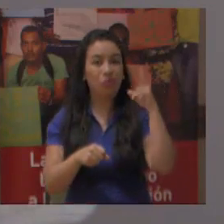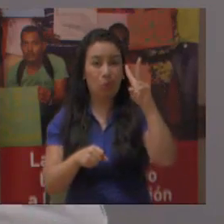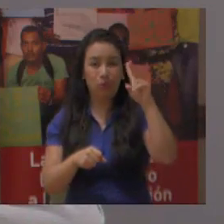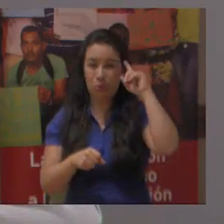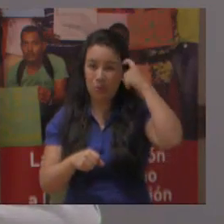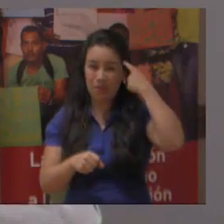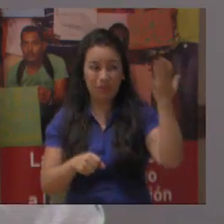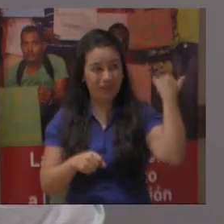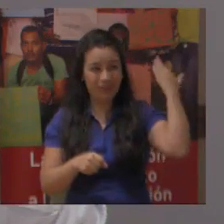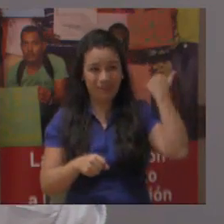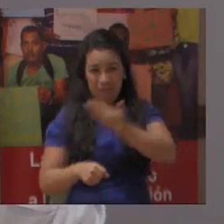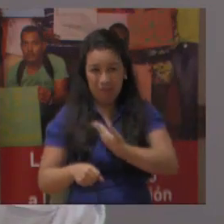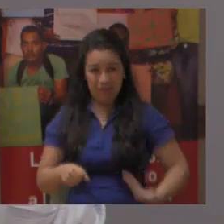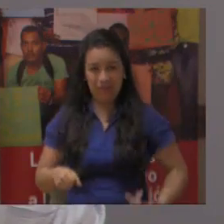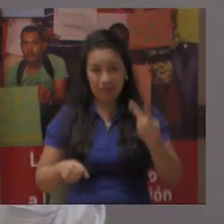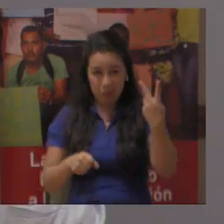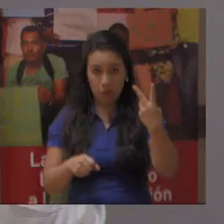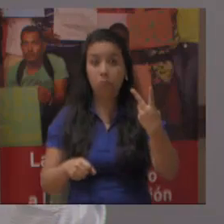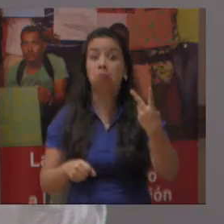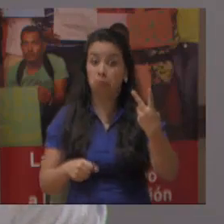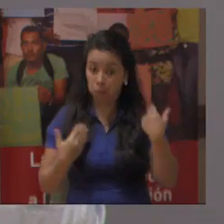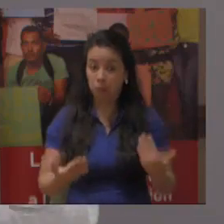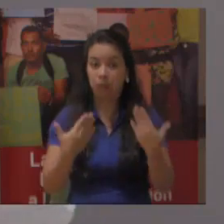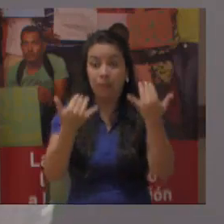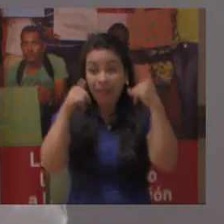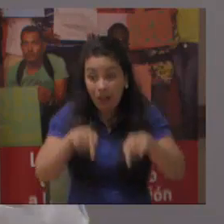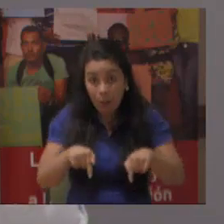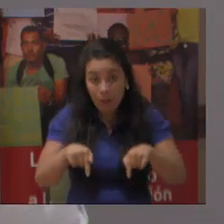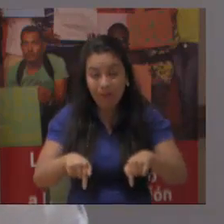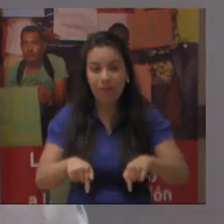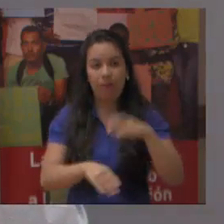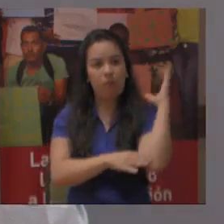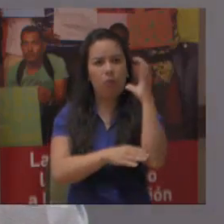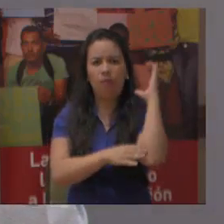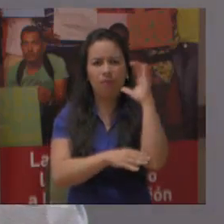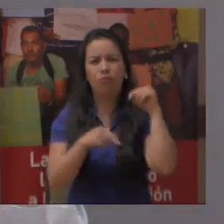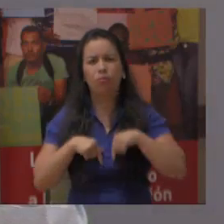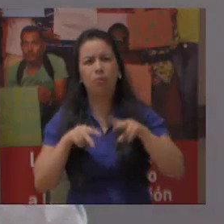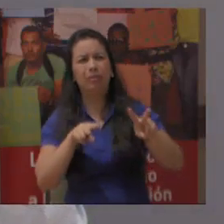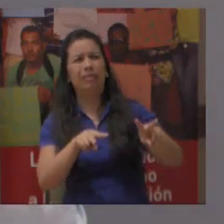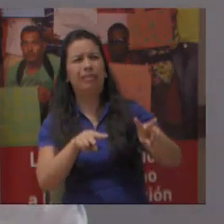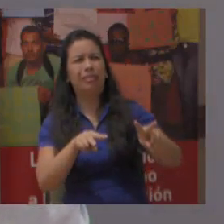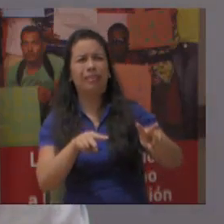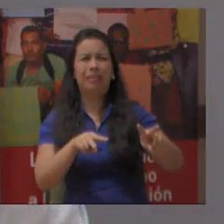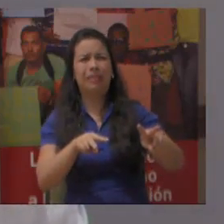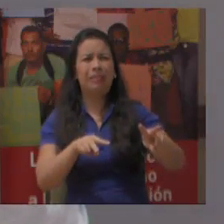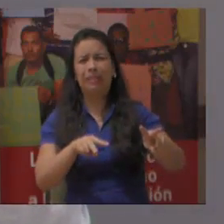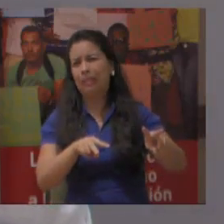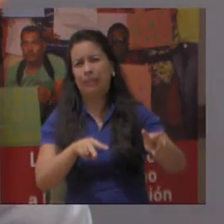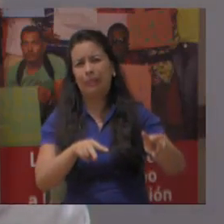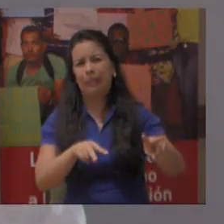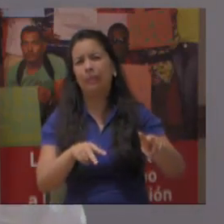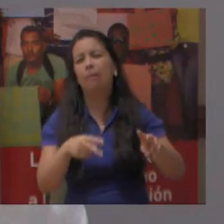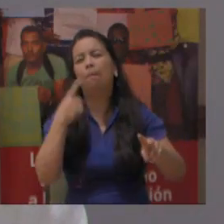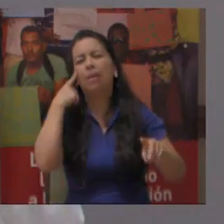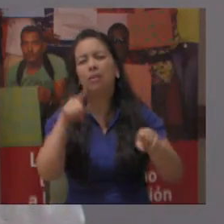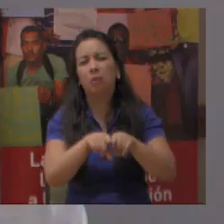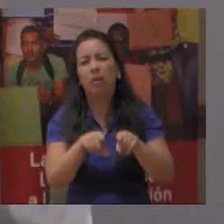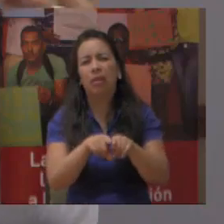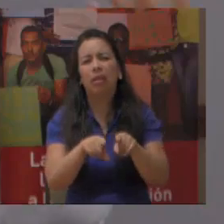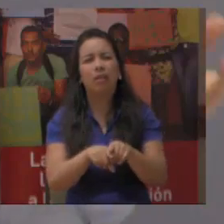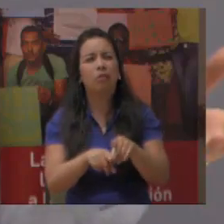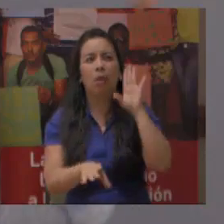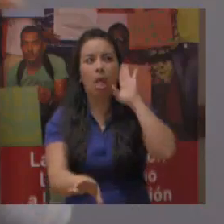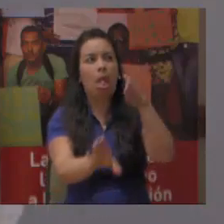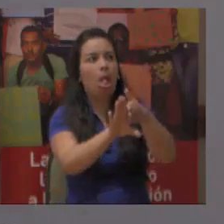digo esto? Porque el país nuestro en este momento está en un momento tan estigmatizado que pensamos que es que todo gira alrededor